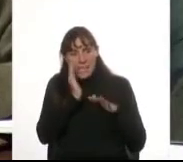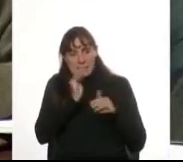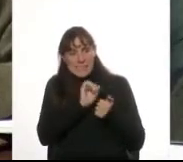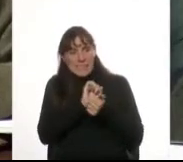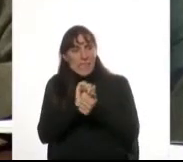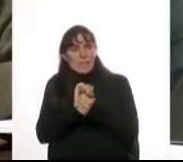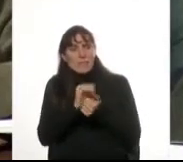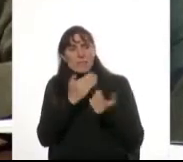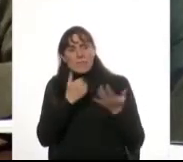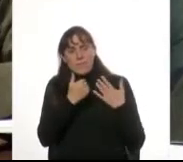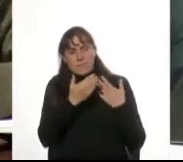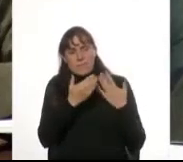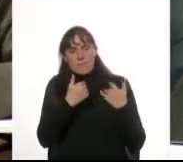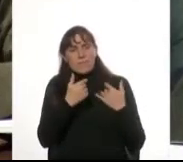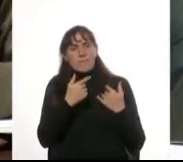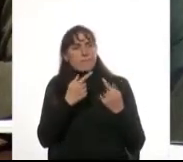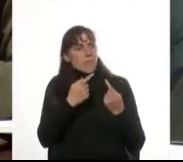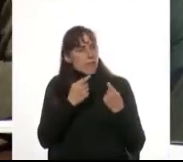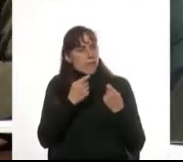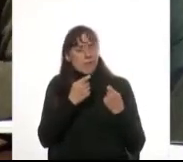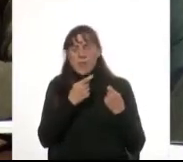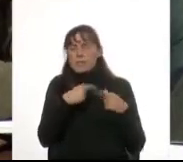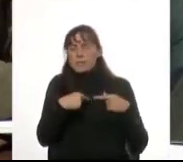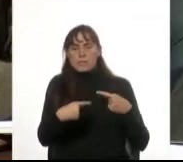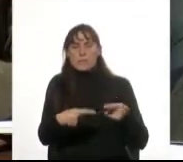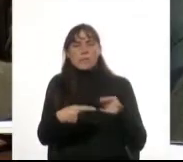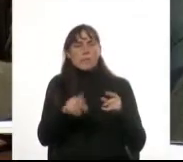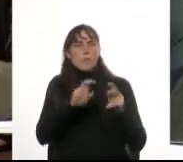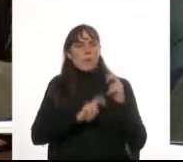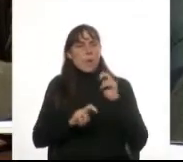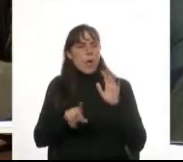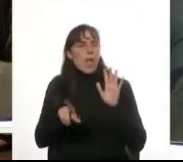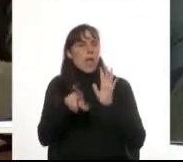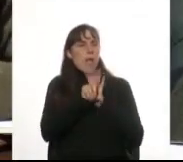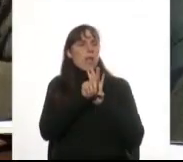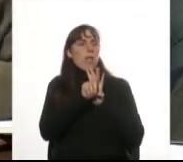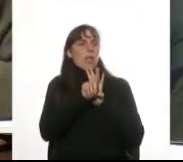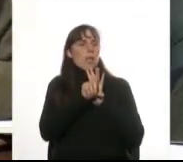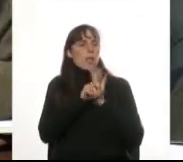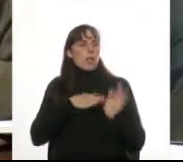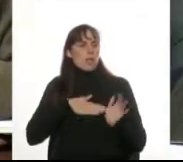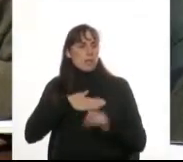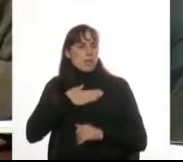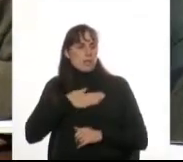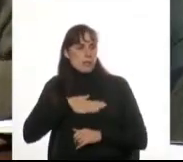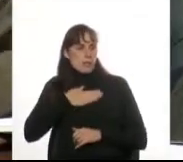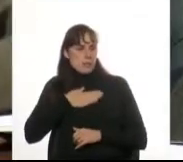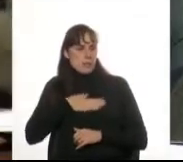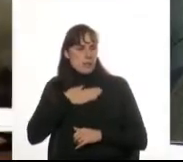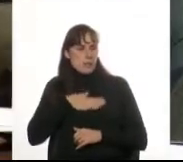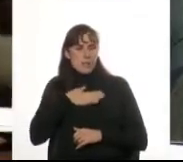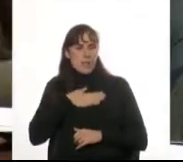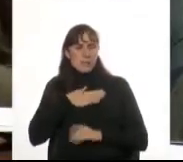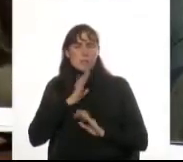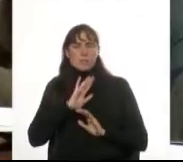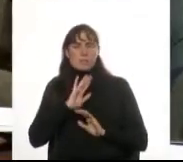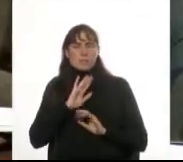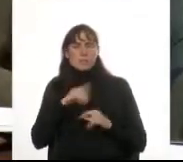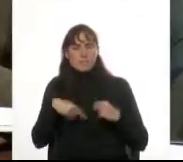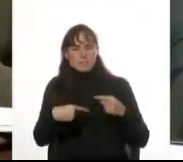militar en la legalidad sin cartas en la manga, y esto no es una consigna. ¿Por qué?